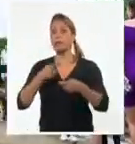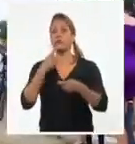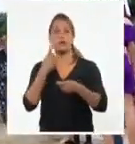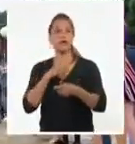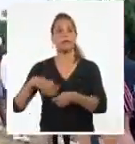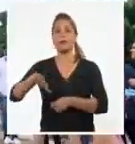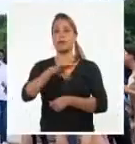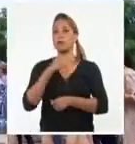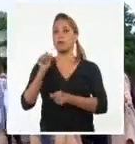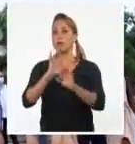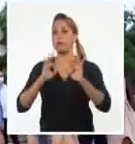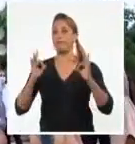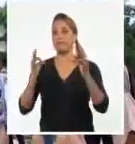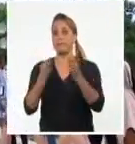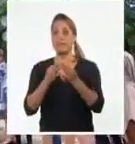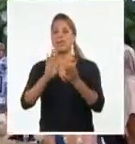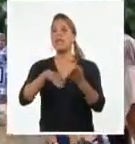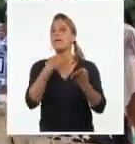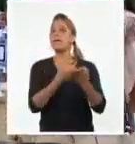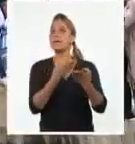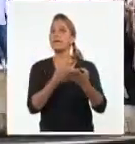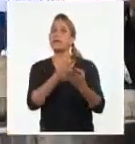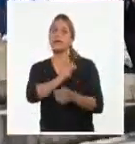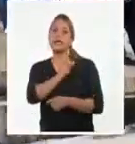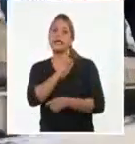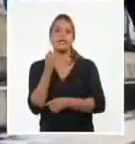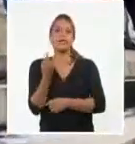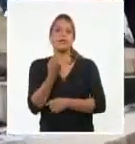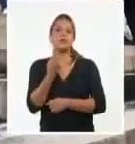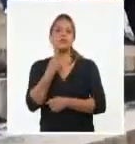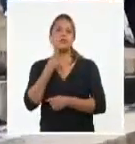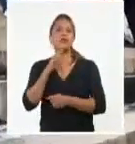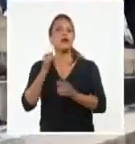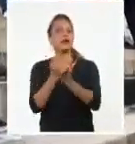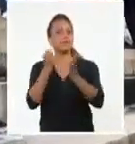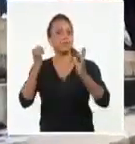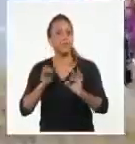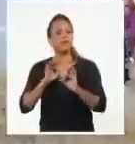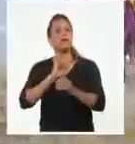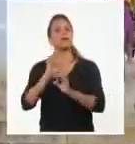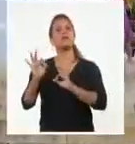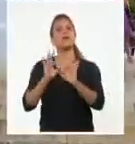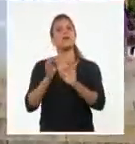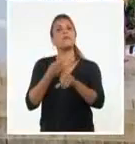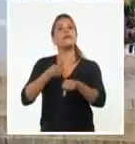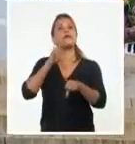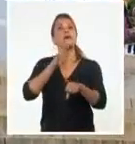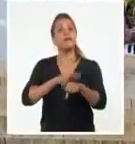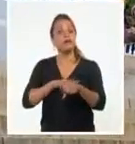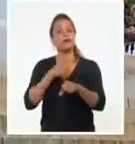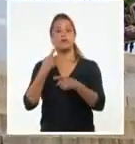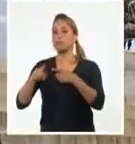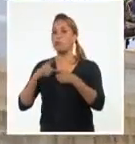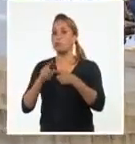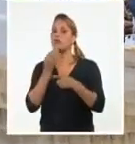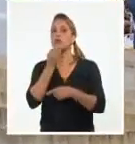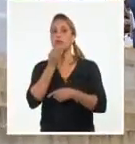la sociedad, y esta propuesta intenta no solo ponerse al día, sino prever realidades que puedan ir surgiendo en la familia